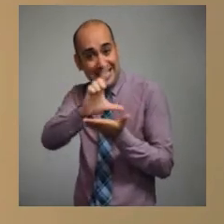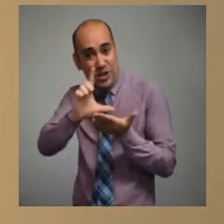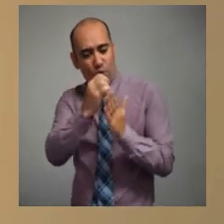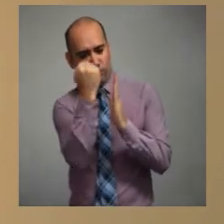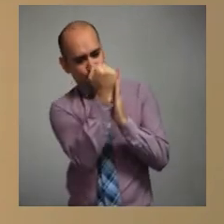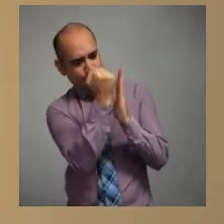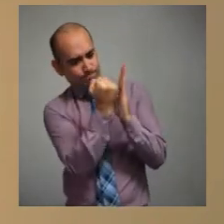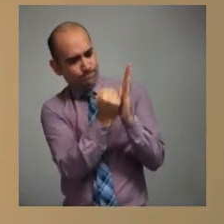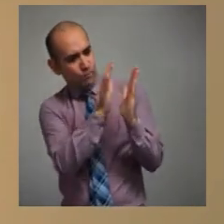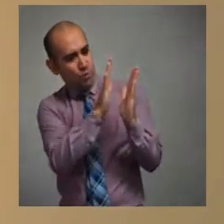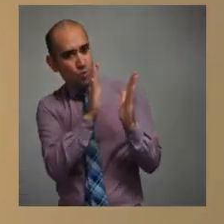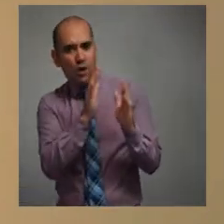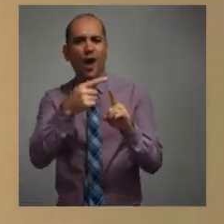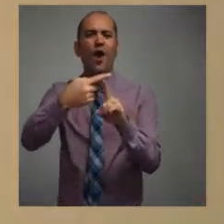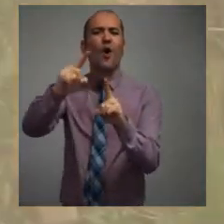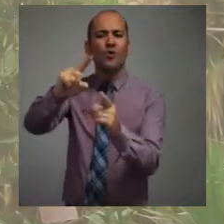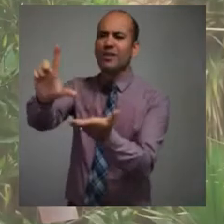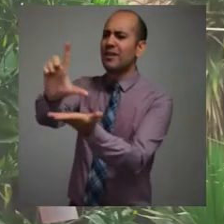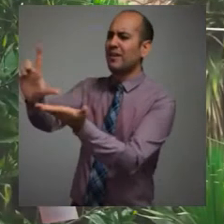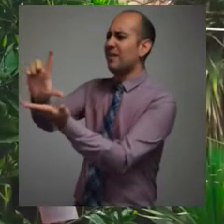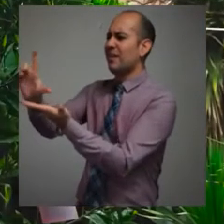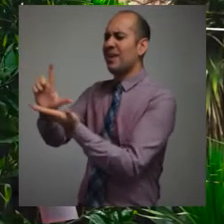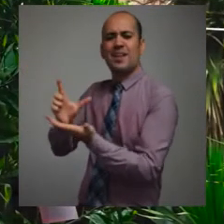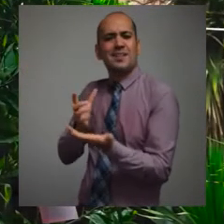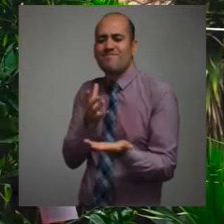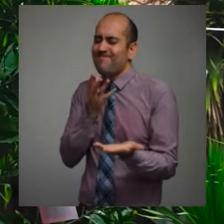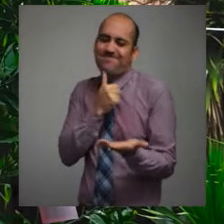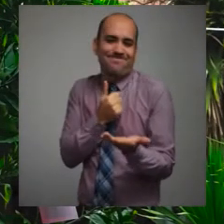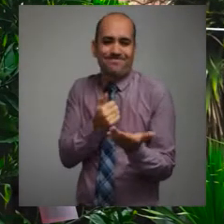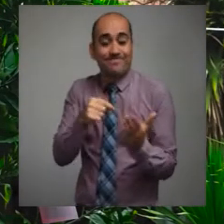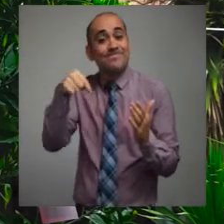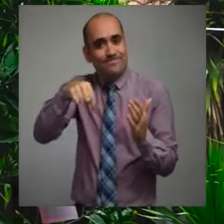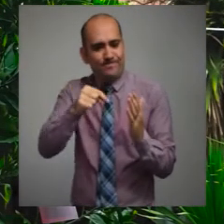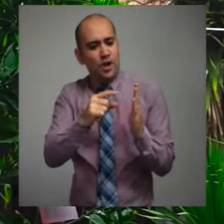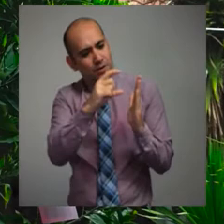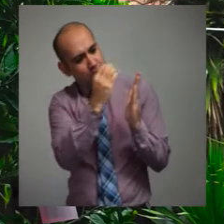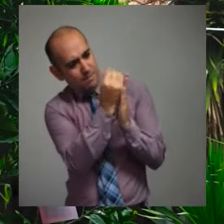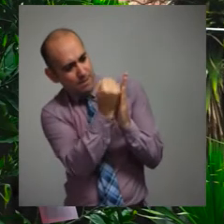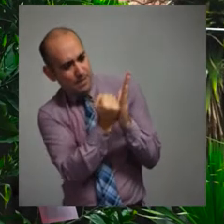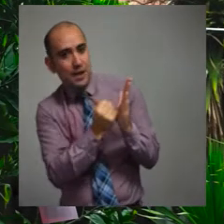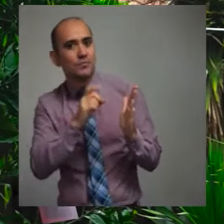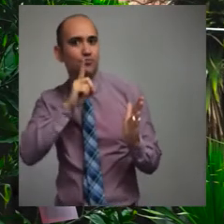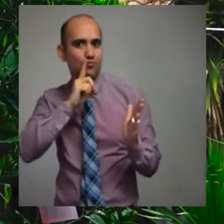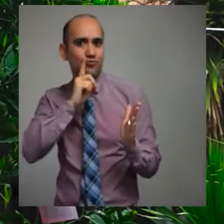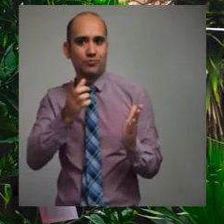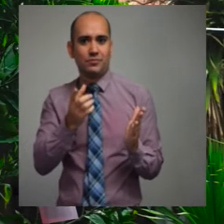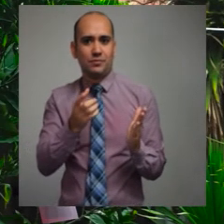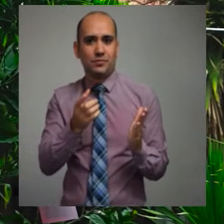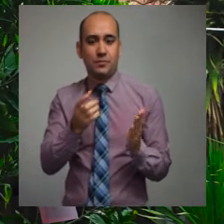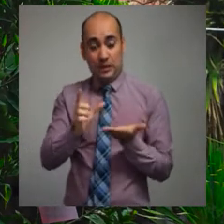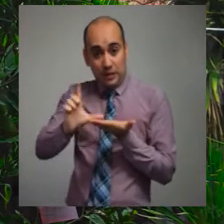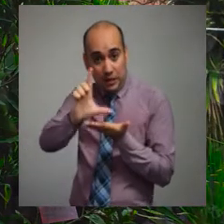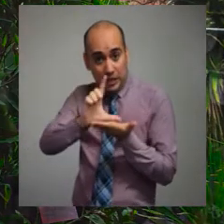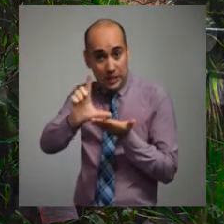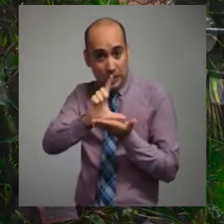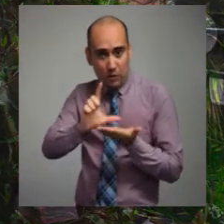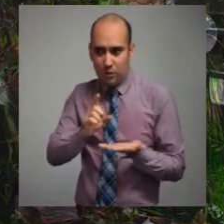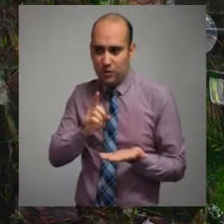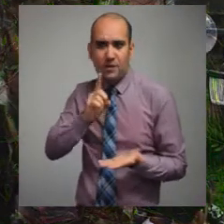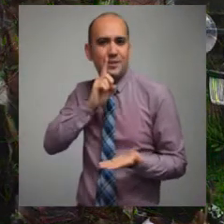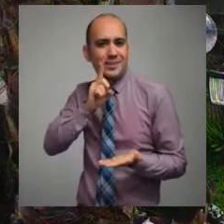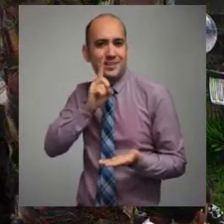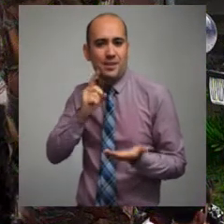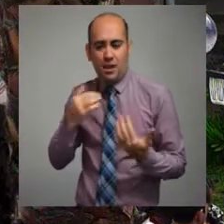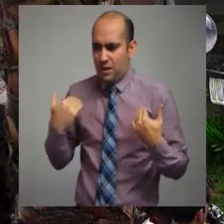otras instituciones educativas. El liceo también ofrece actividades recreativas, deportivas